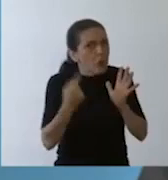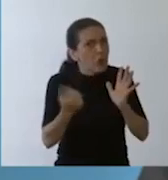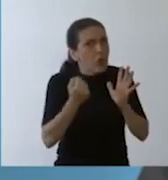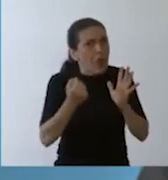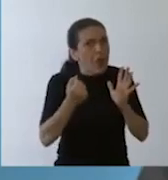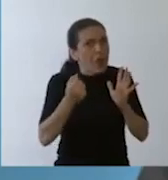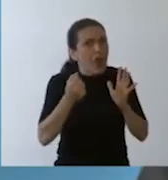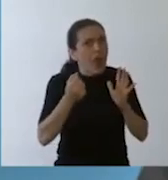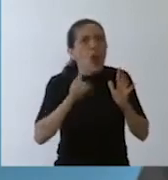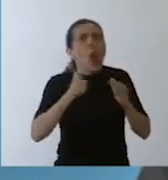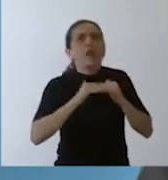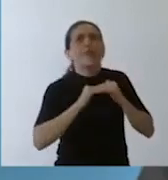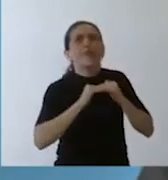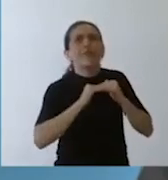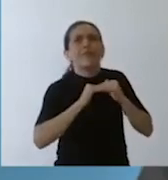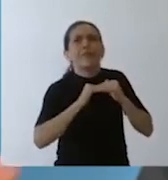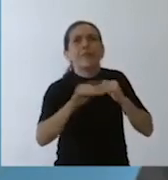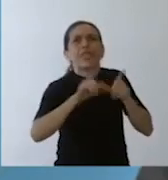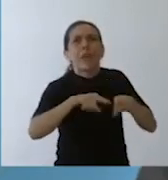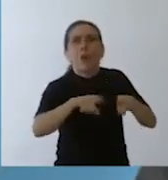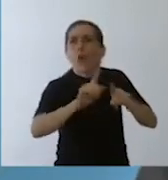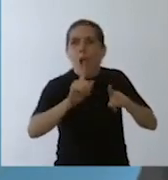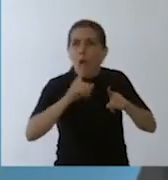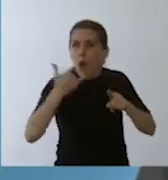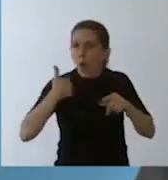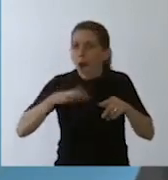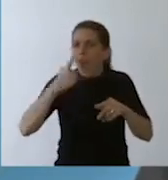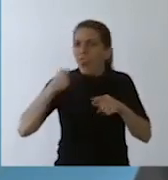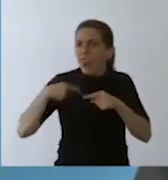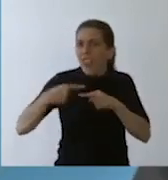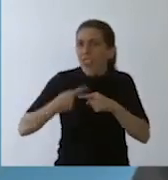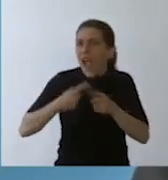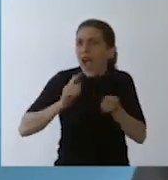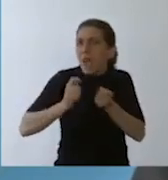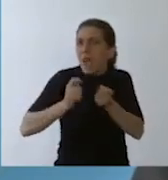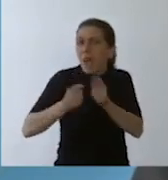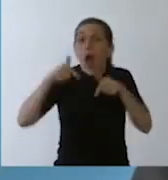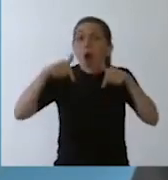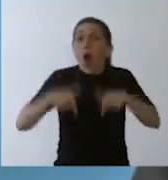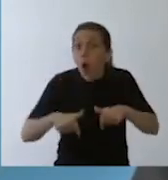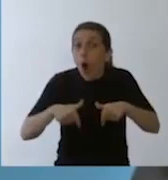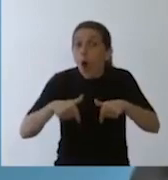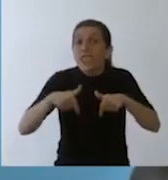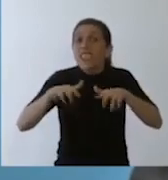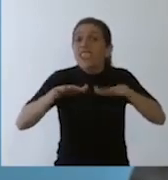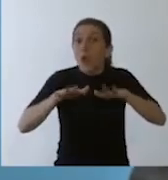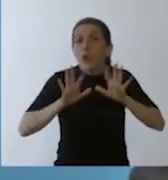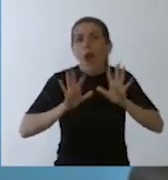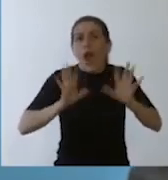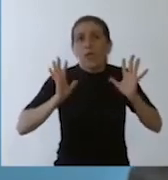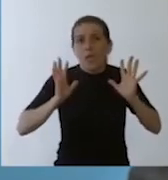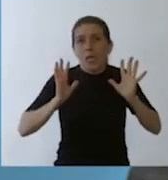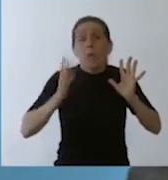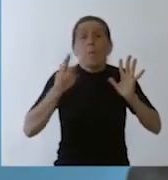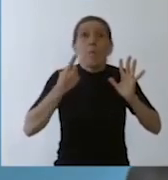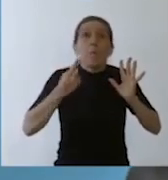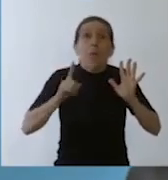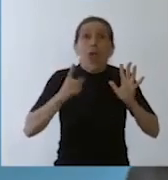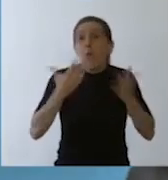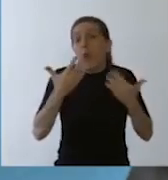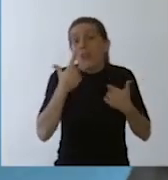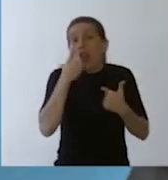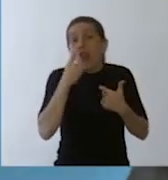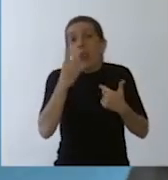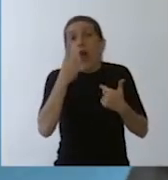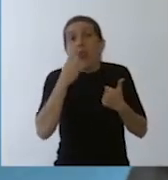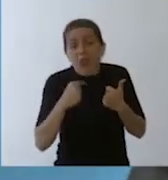estático, porque esta es una situación dinámica. Hoy es esta. No quiere decir que a lo mejor en 2 días, en